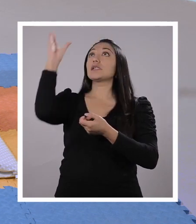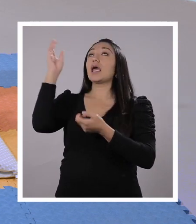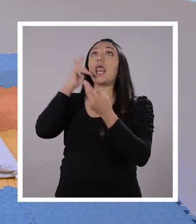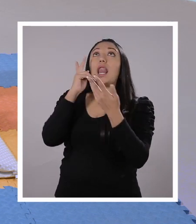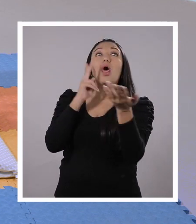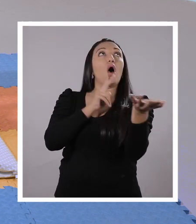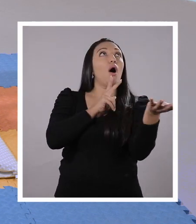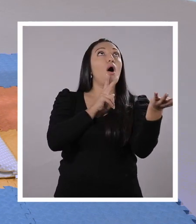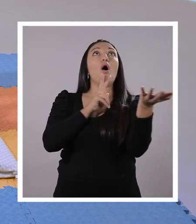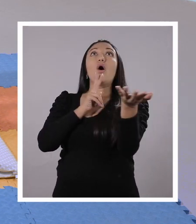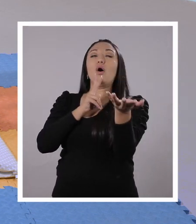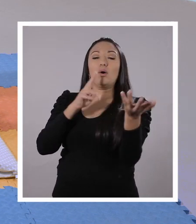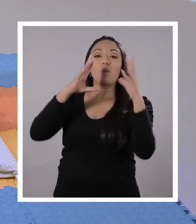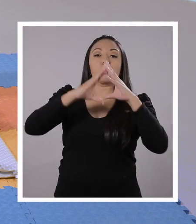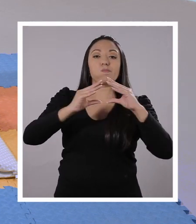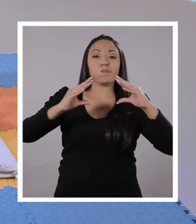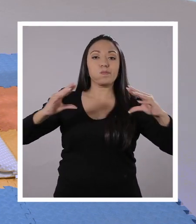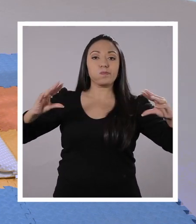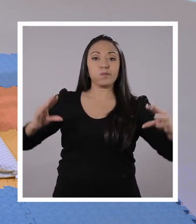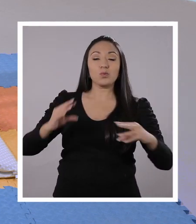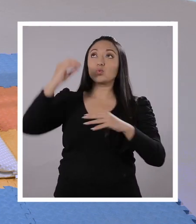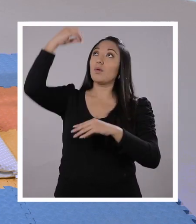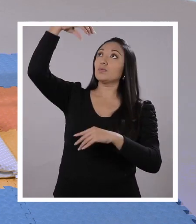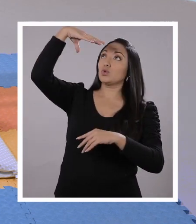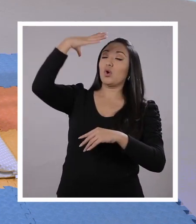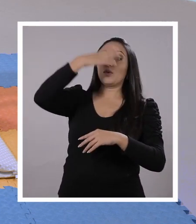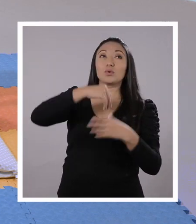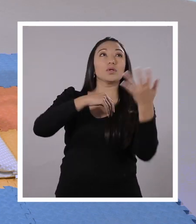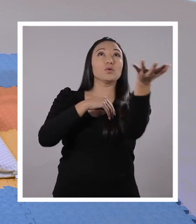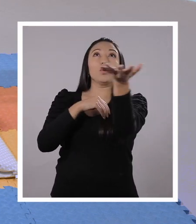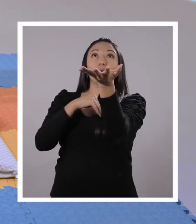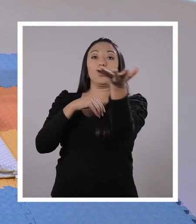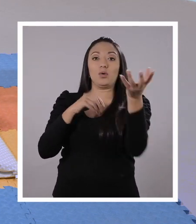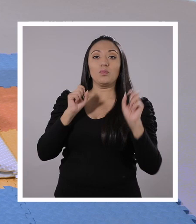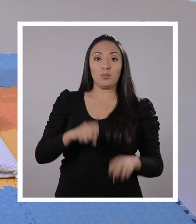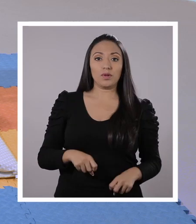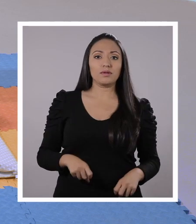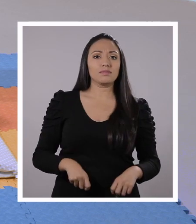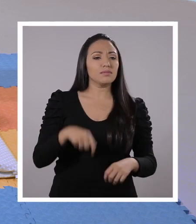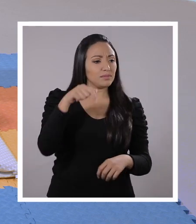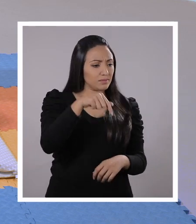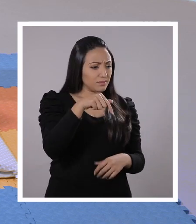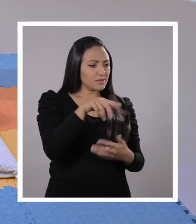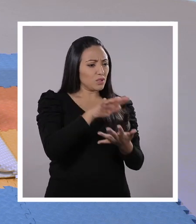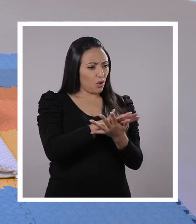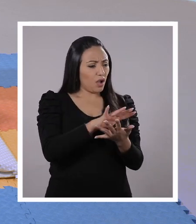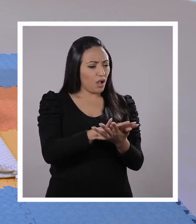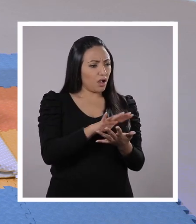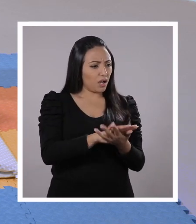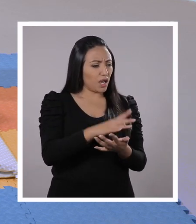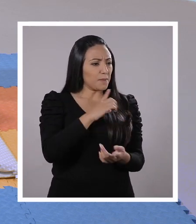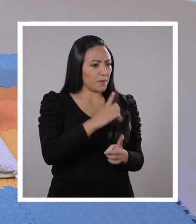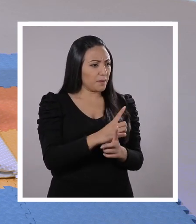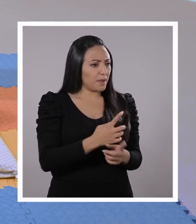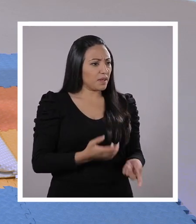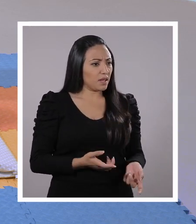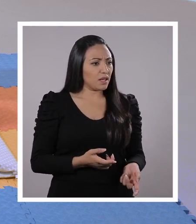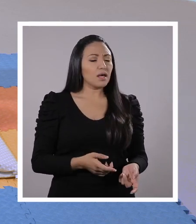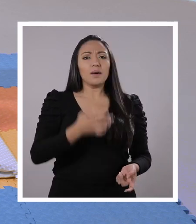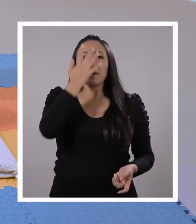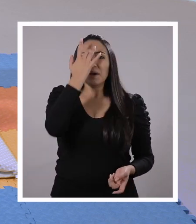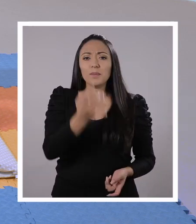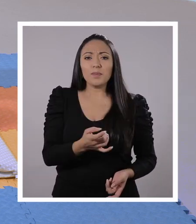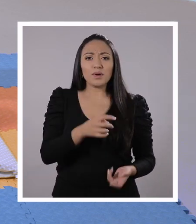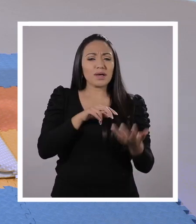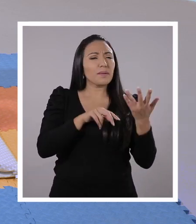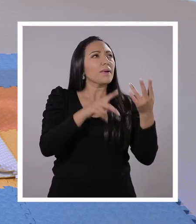que pueda ver también el cielo, las nubes, el sol, también es una posición bastante interesante. Y esta posición les da bastante calma, extrañamente, porque